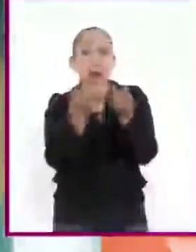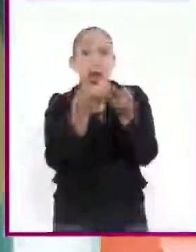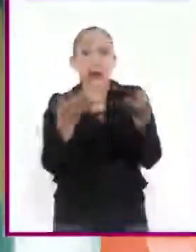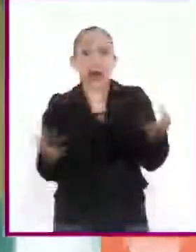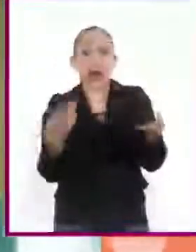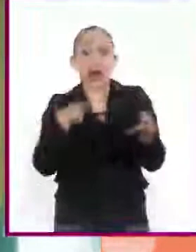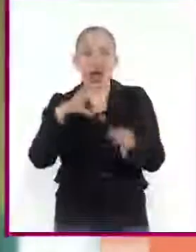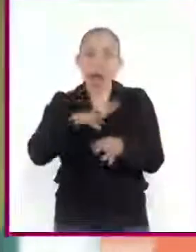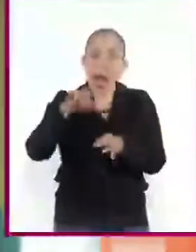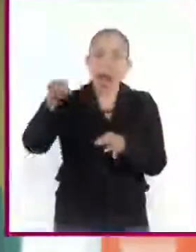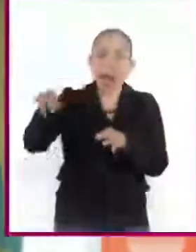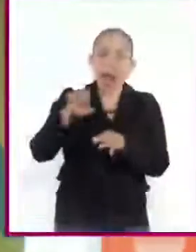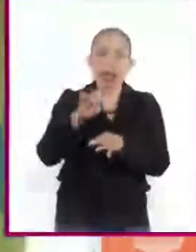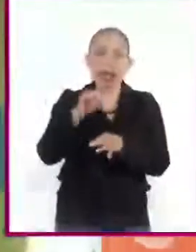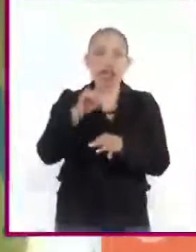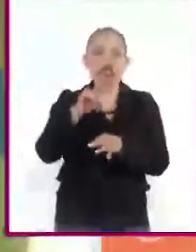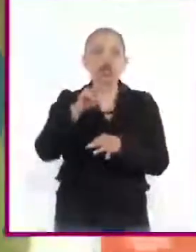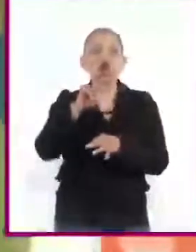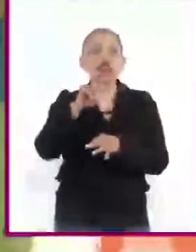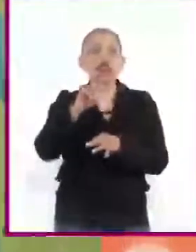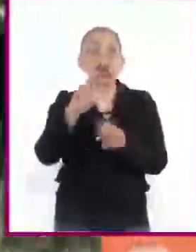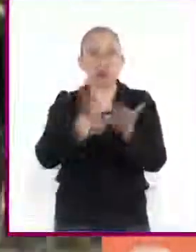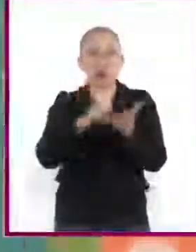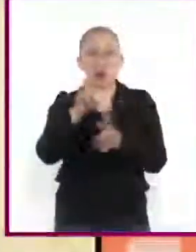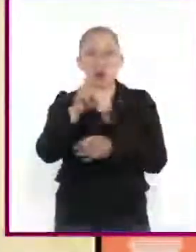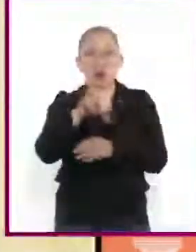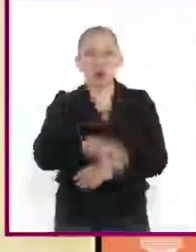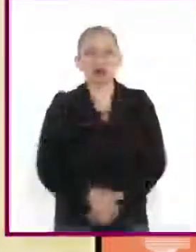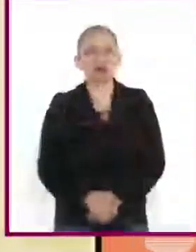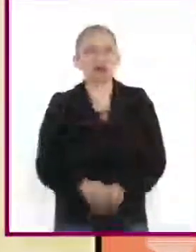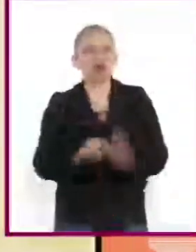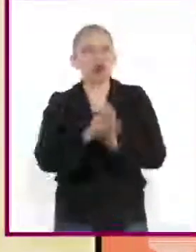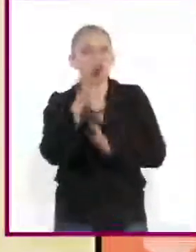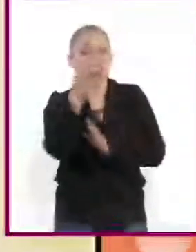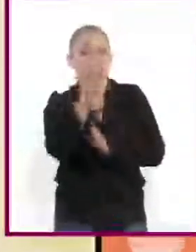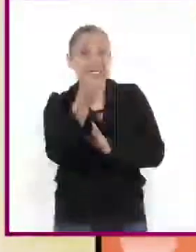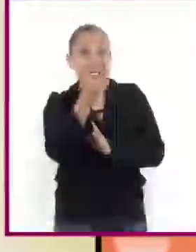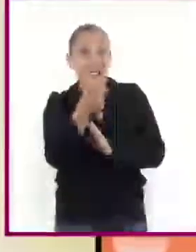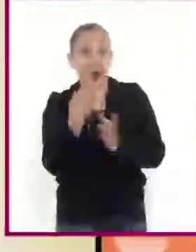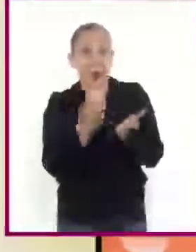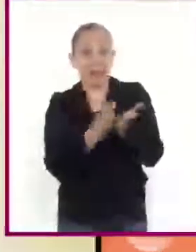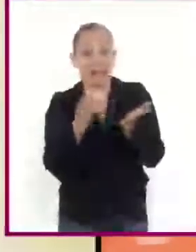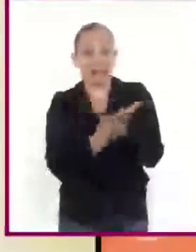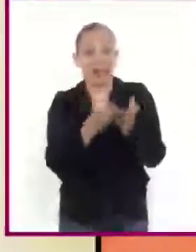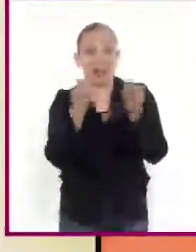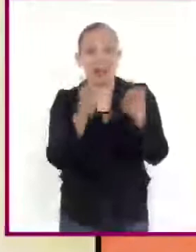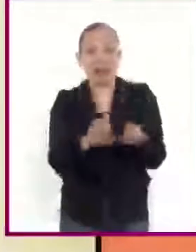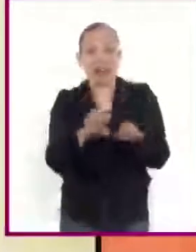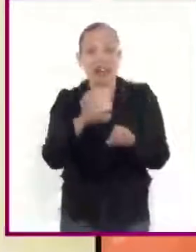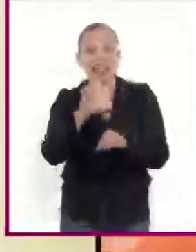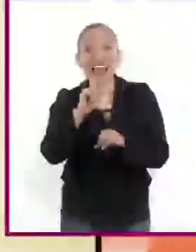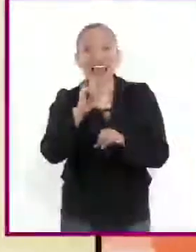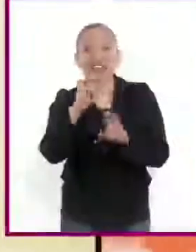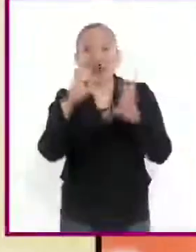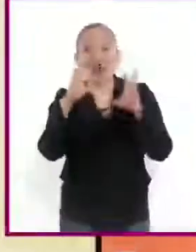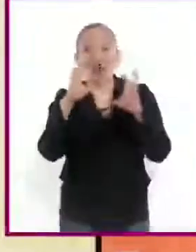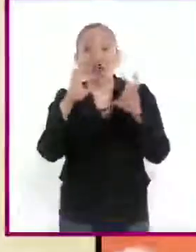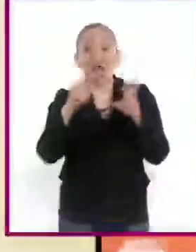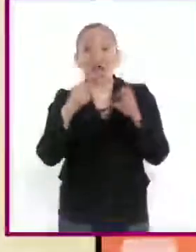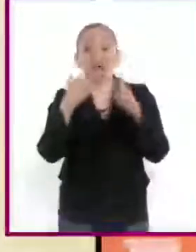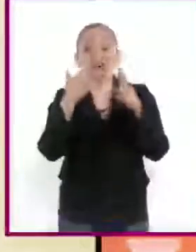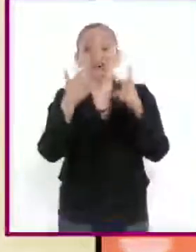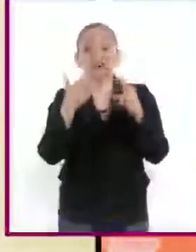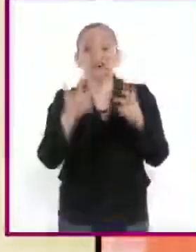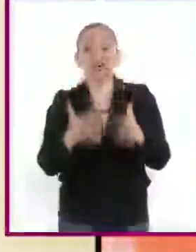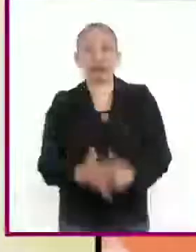y a la presencia de electrolitos, entre otros factores. Como consecuencia, el metal pierde electrones, se oxida y se corroe.